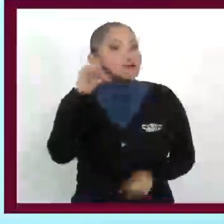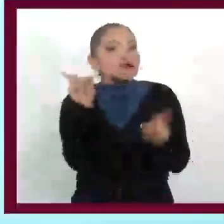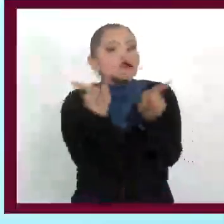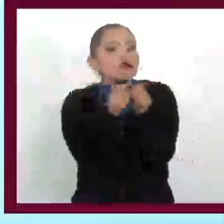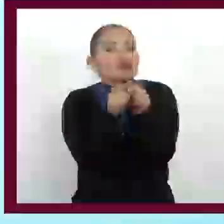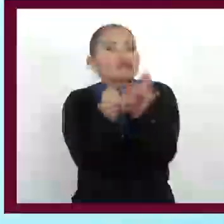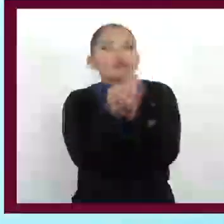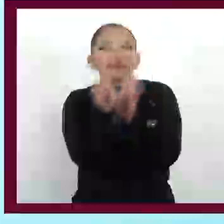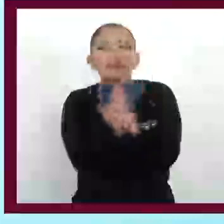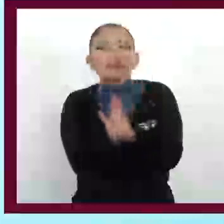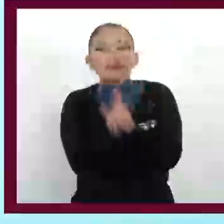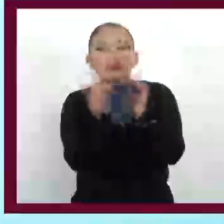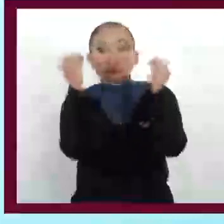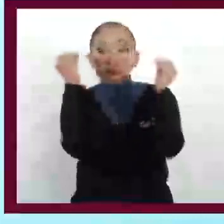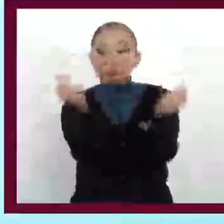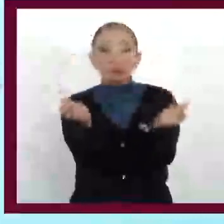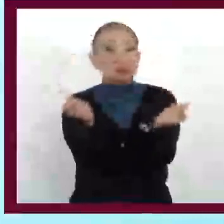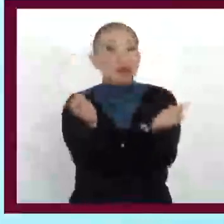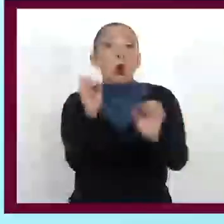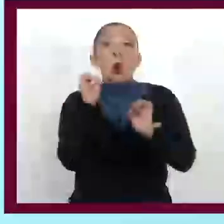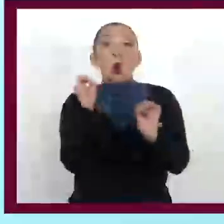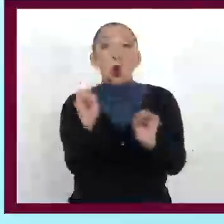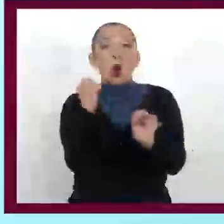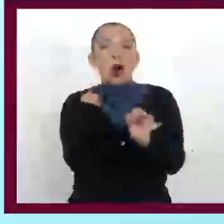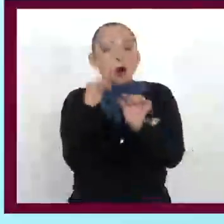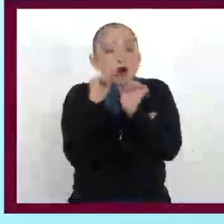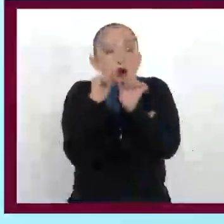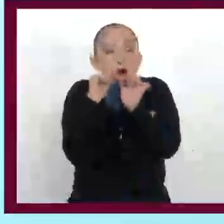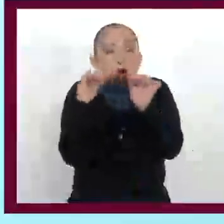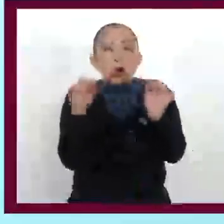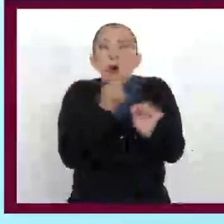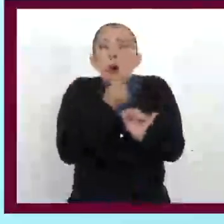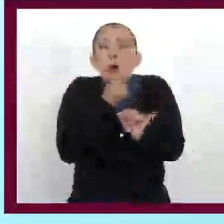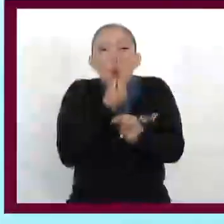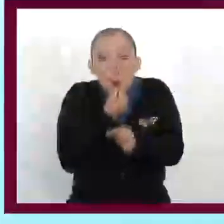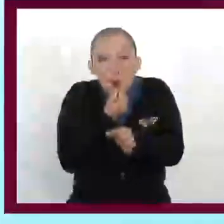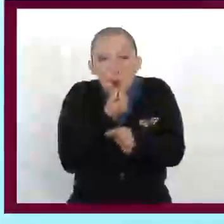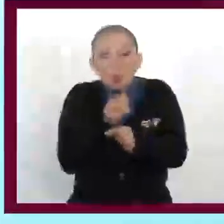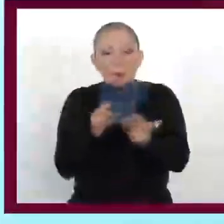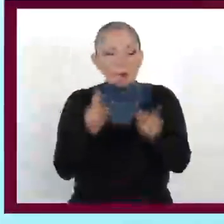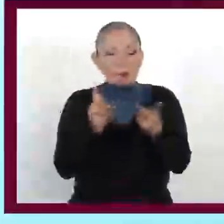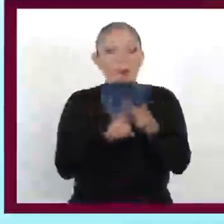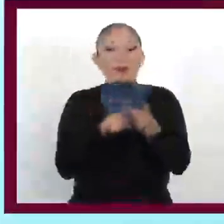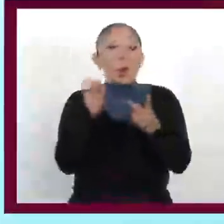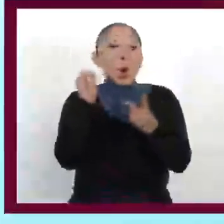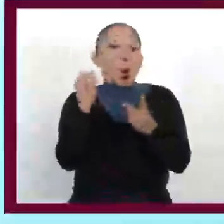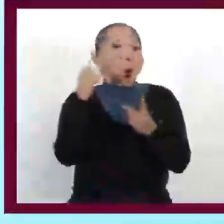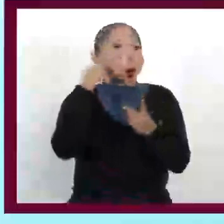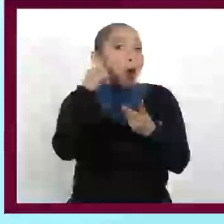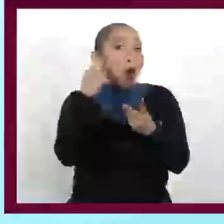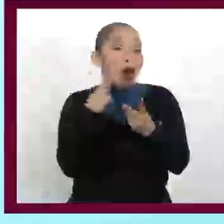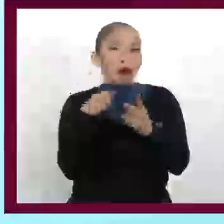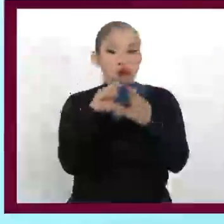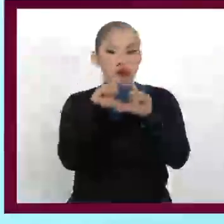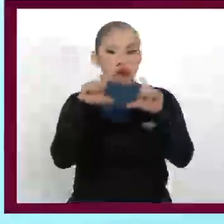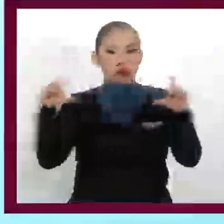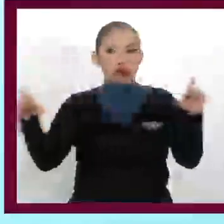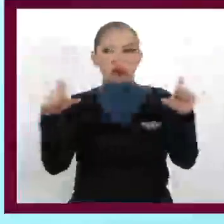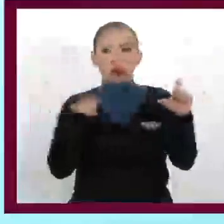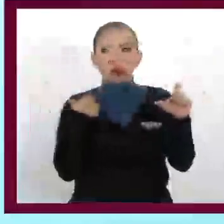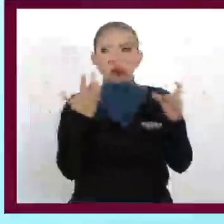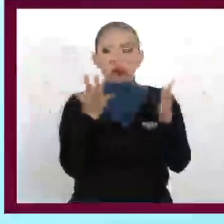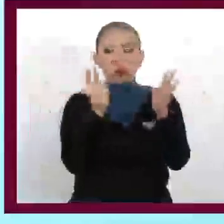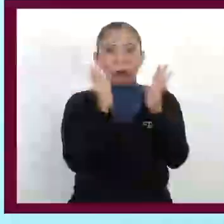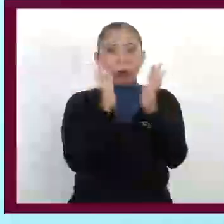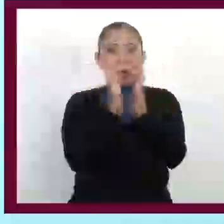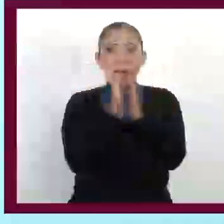Sonidos cortos como chasquidos, sonidos agudos como chiflido o sonidos graves con palmadas